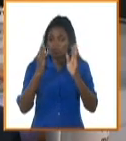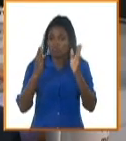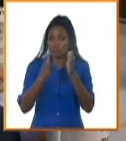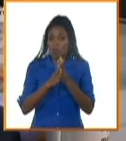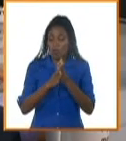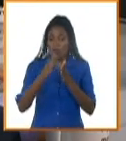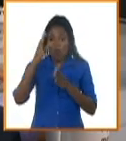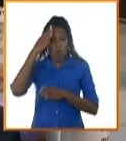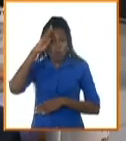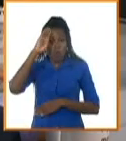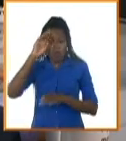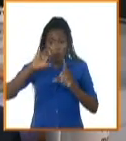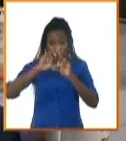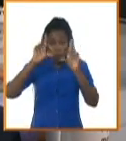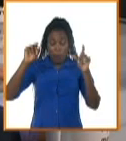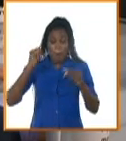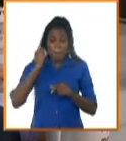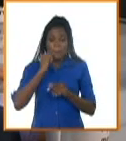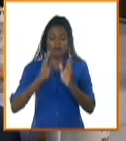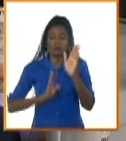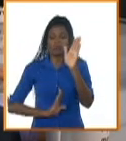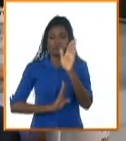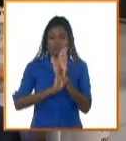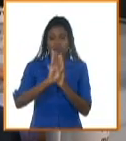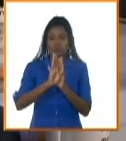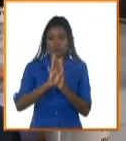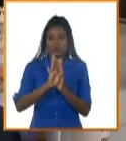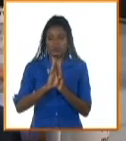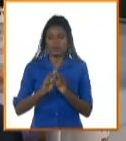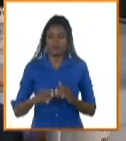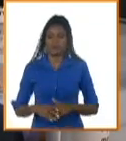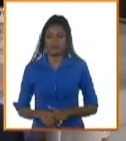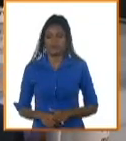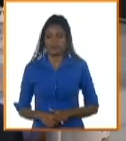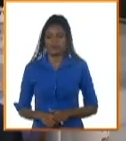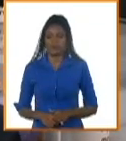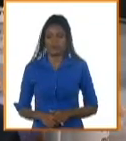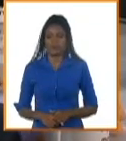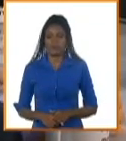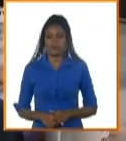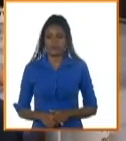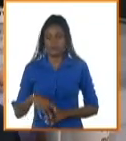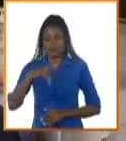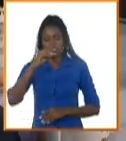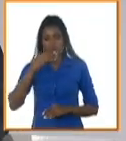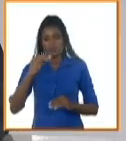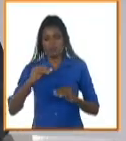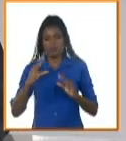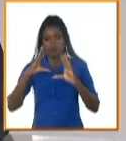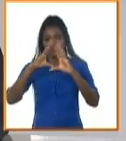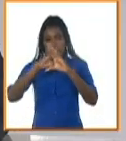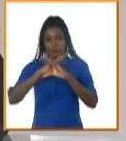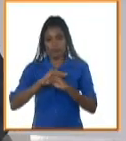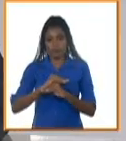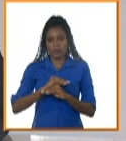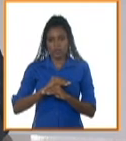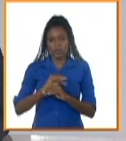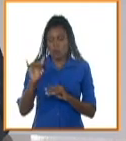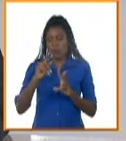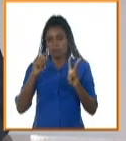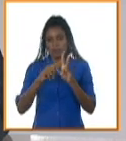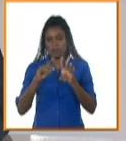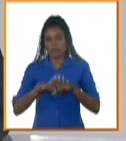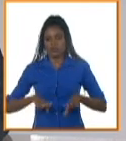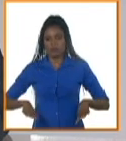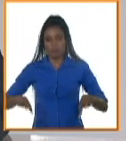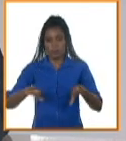cubana Cuanto más tenemos que avanzar con qué infraestructura contamos Sí buenas noches televidente de la mesa